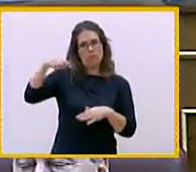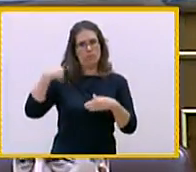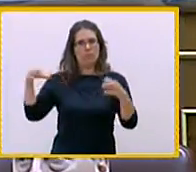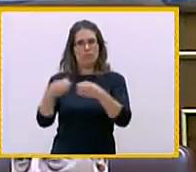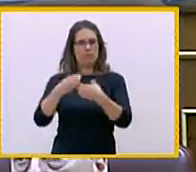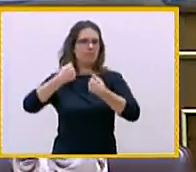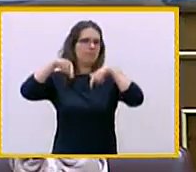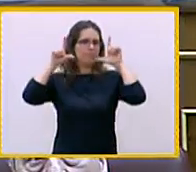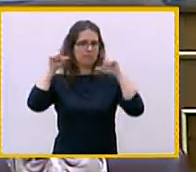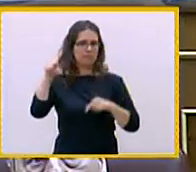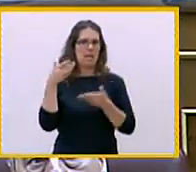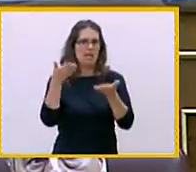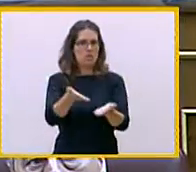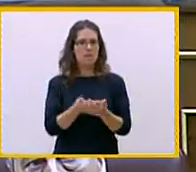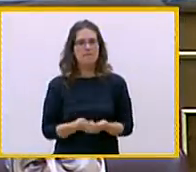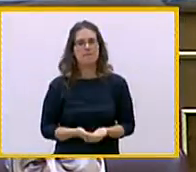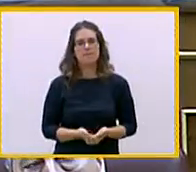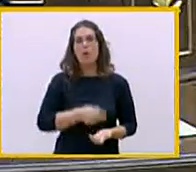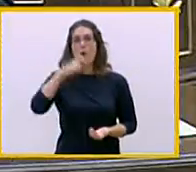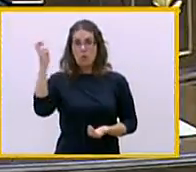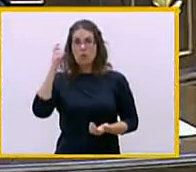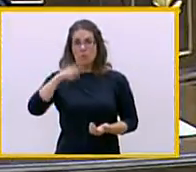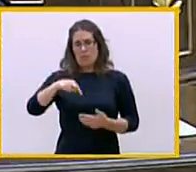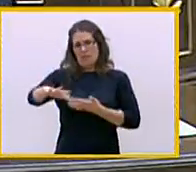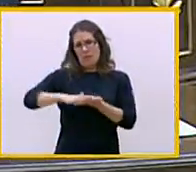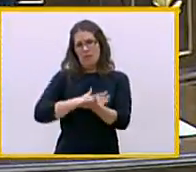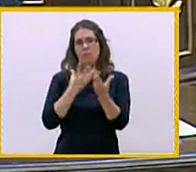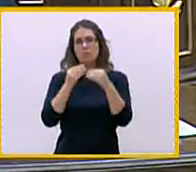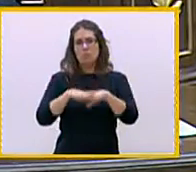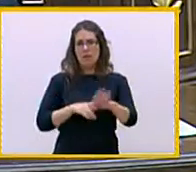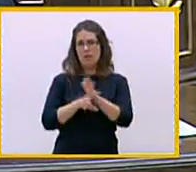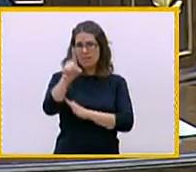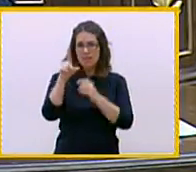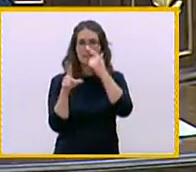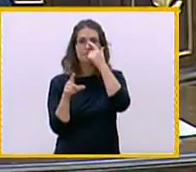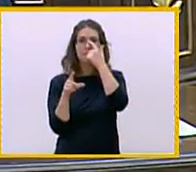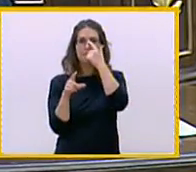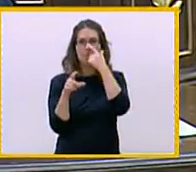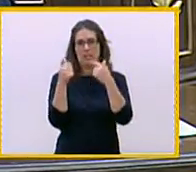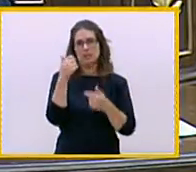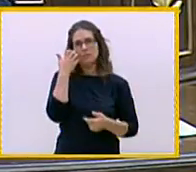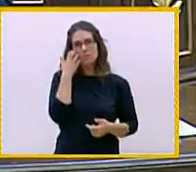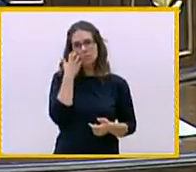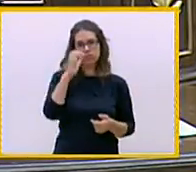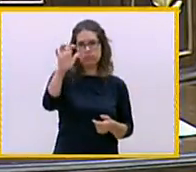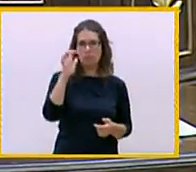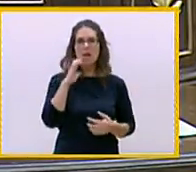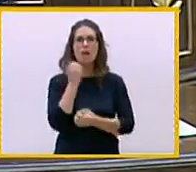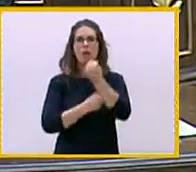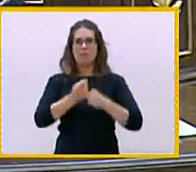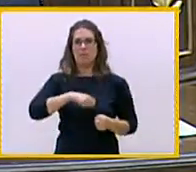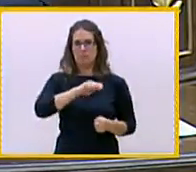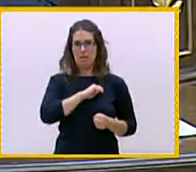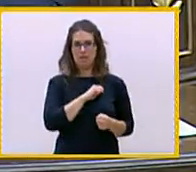otro factor que más influye en el ritmo de nuestra recuperación, el que es singular de la economía española y